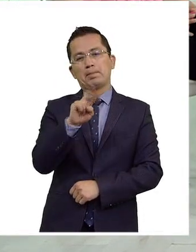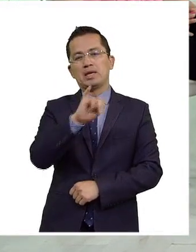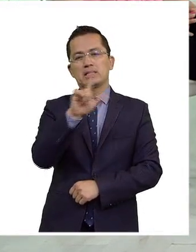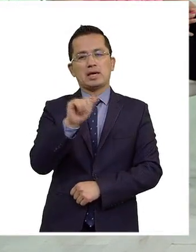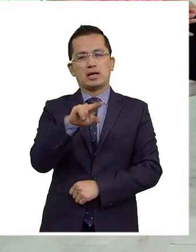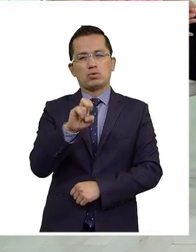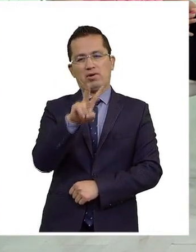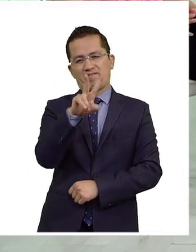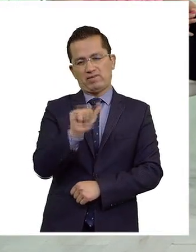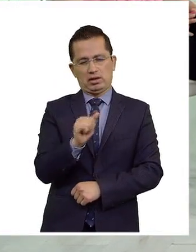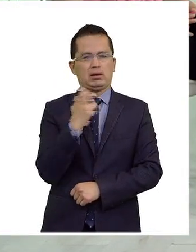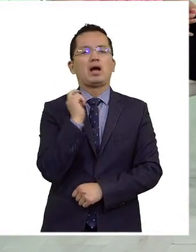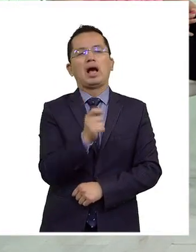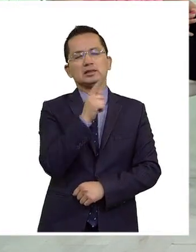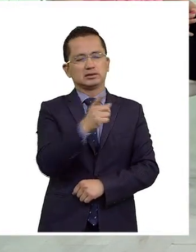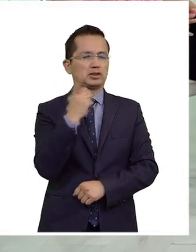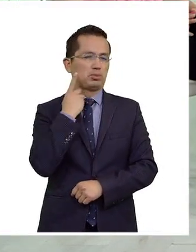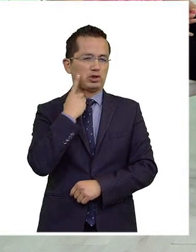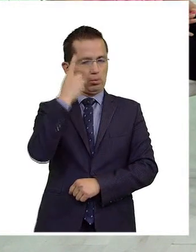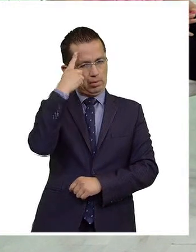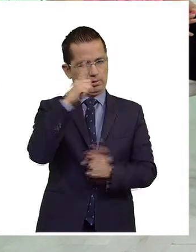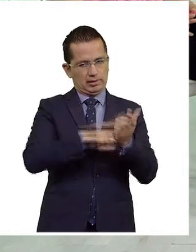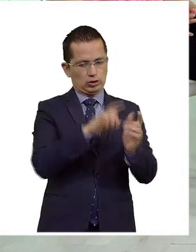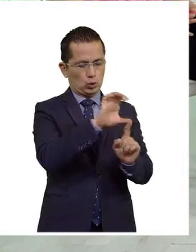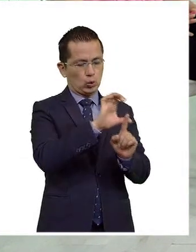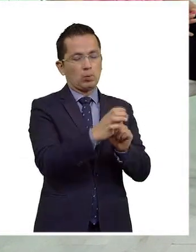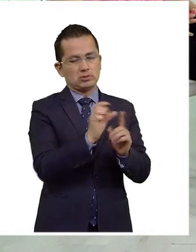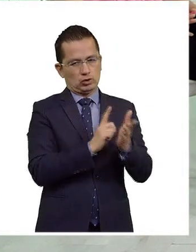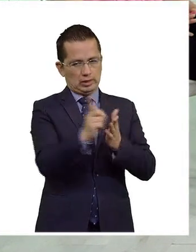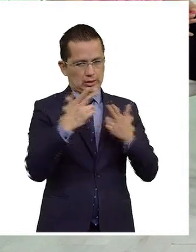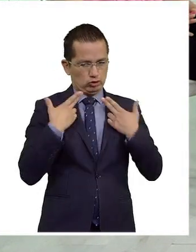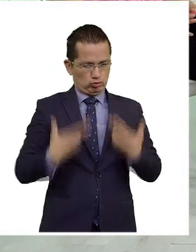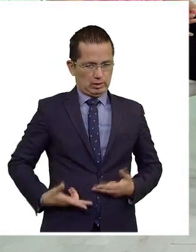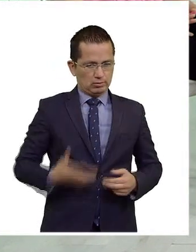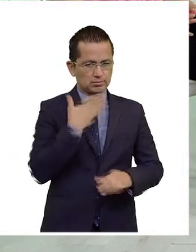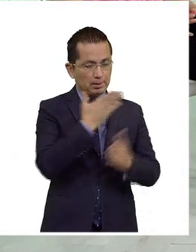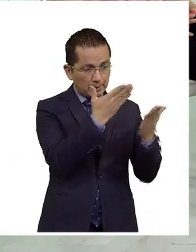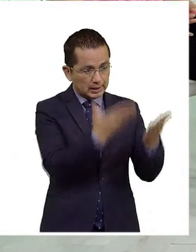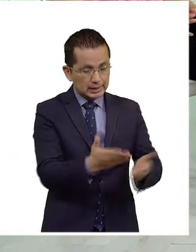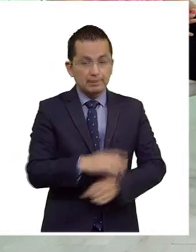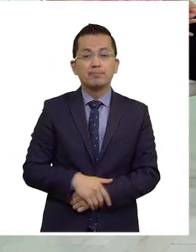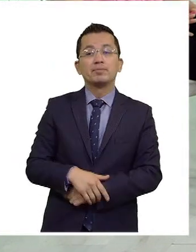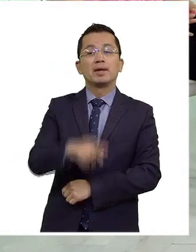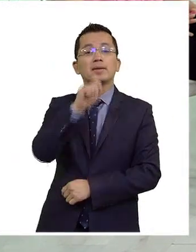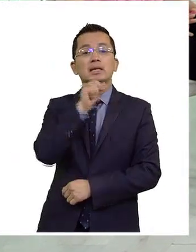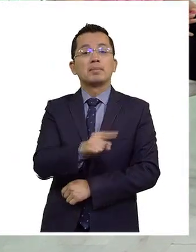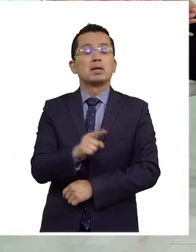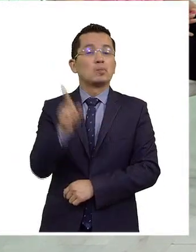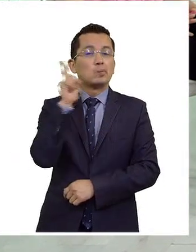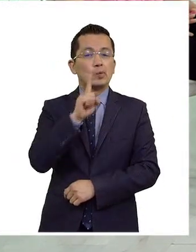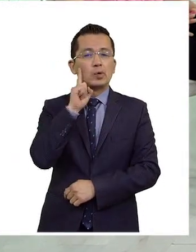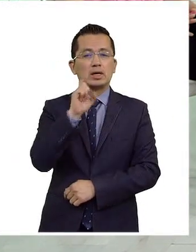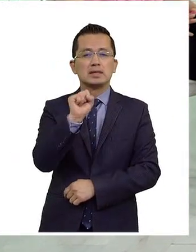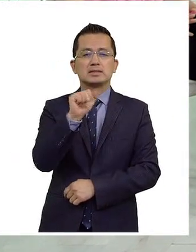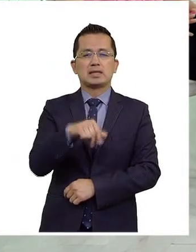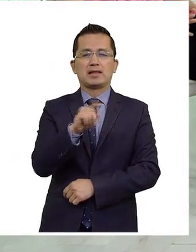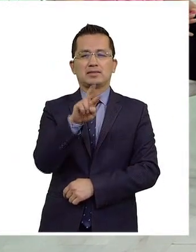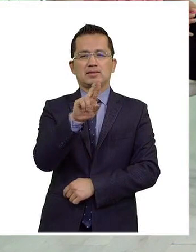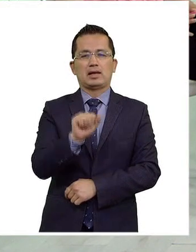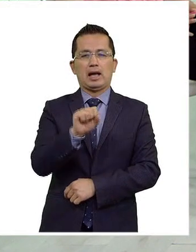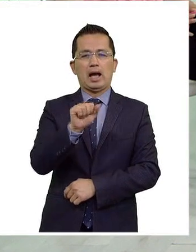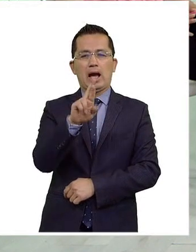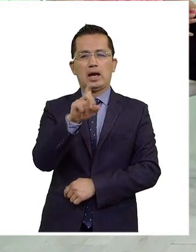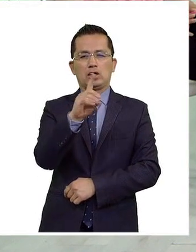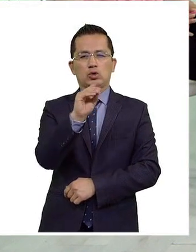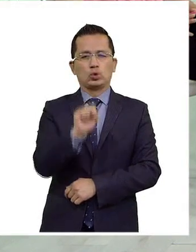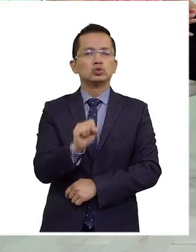México. Temístocles, muchas gracias por estar aquí. Hola, Geraldina. Saludos a todo el auditorio. Y Sandra Arcos, quien es integrante de la Red de Familias Trans. Muchas